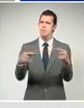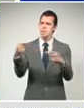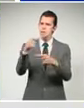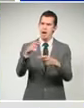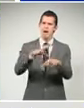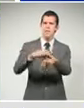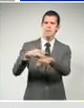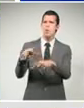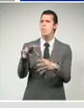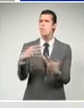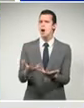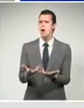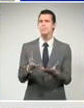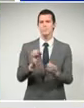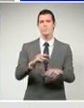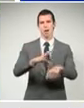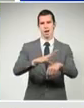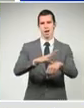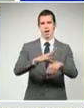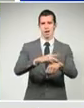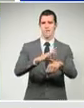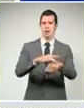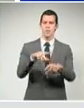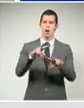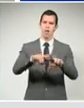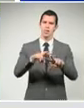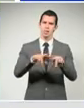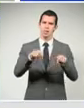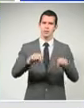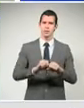país con una tasa de